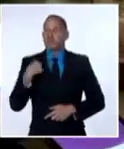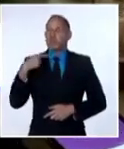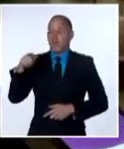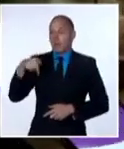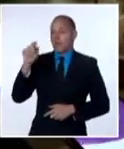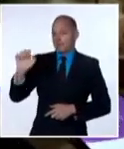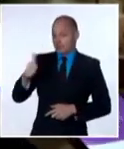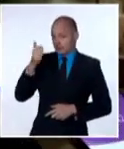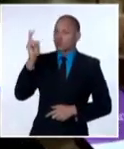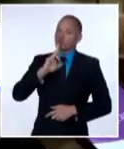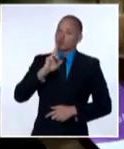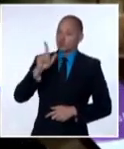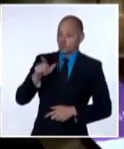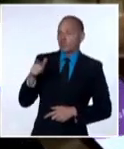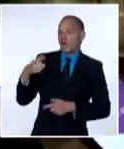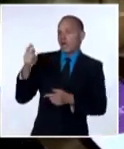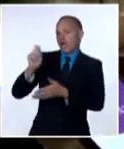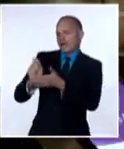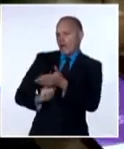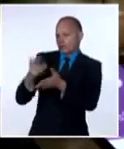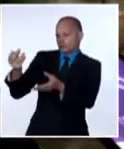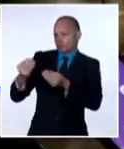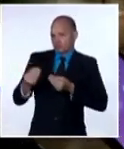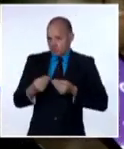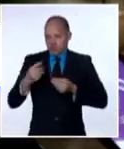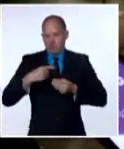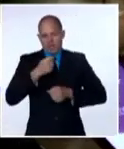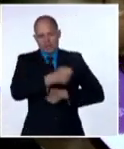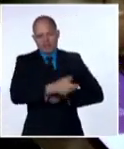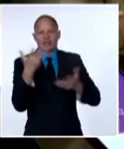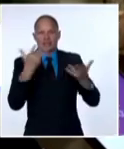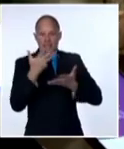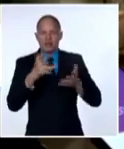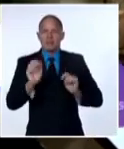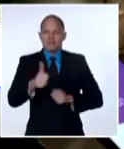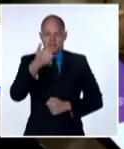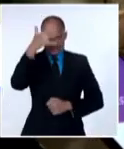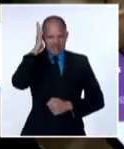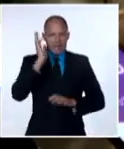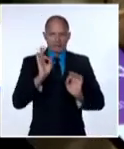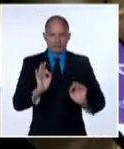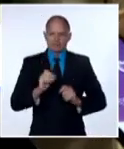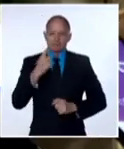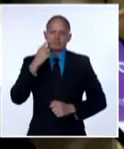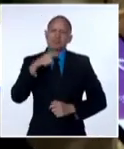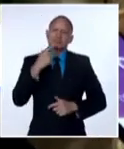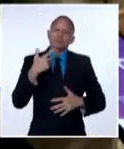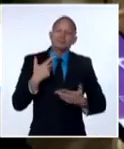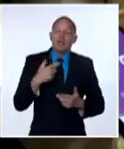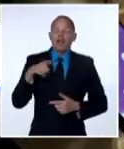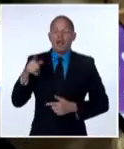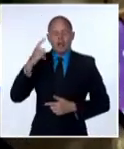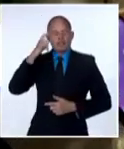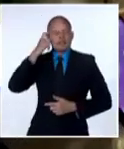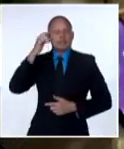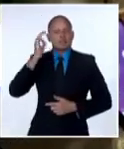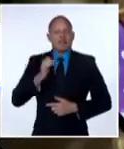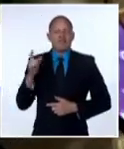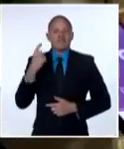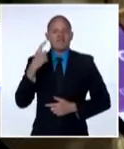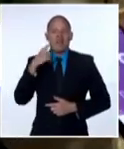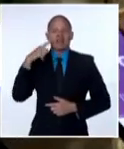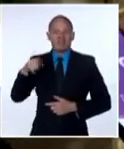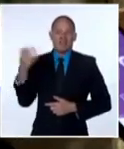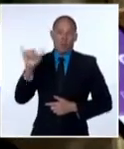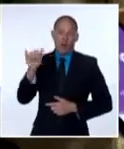al presidente Díaz-Canel simboliza el deseo de reaproximar Brasil con Cuba, volver a lo que era,